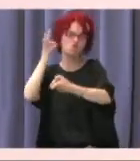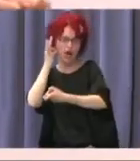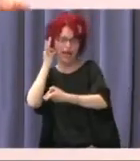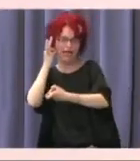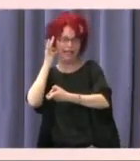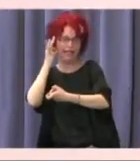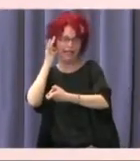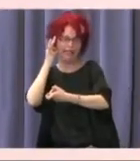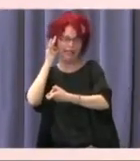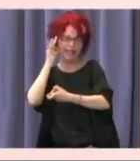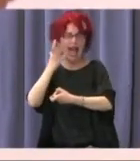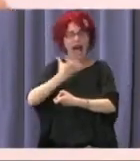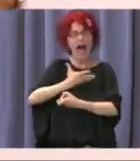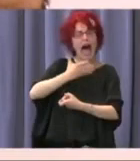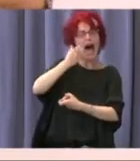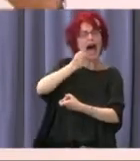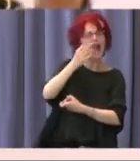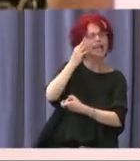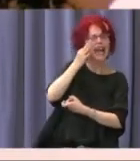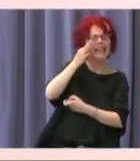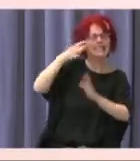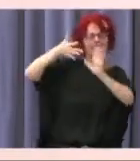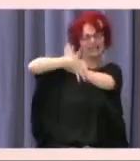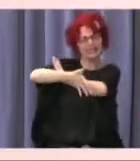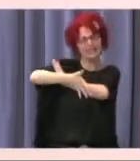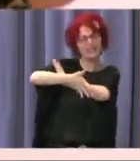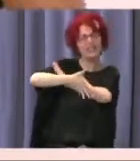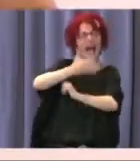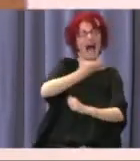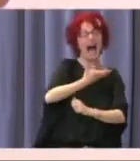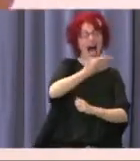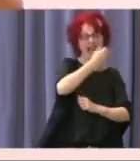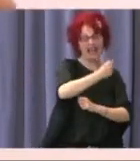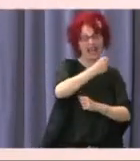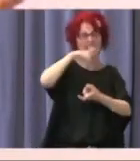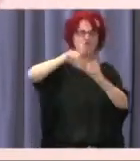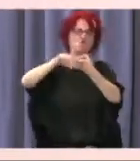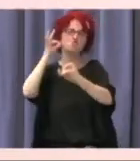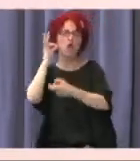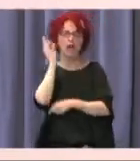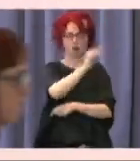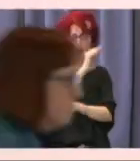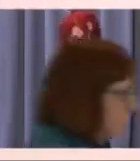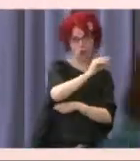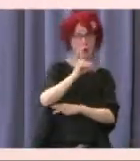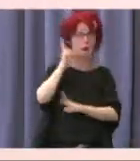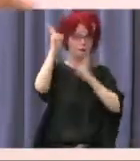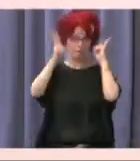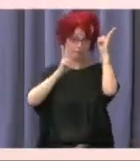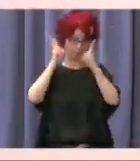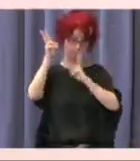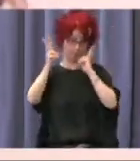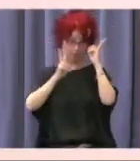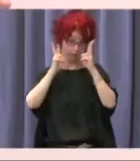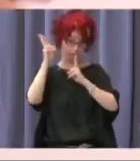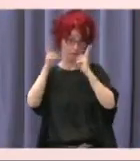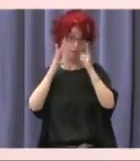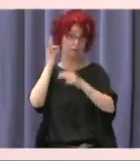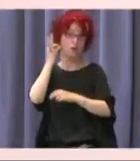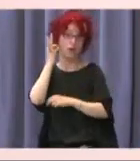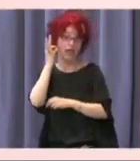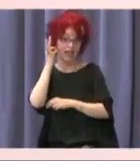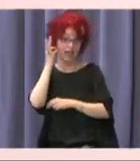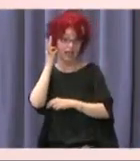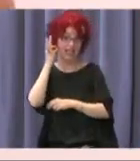usado, mujer del alcalde, etcétera, etcétera, etcétera. Así hay un montón. Peluquera, que si lo supieran las peluqueras, que pone mujer del peluquero.